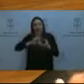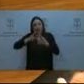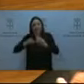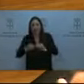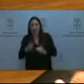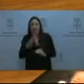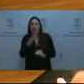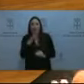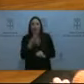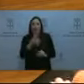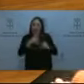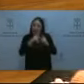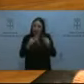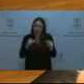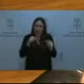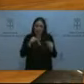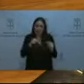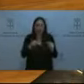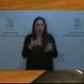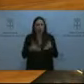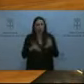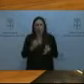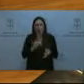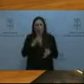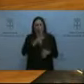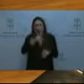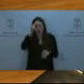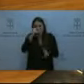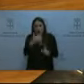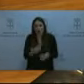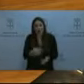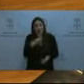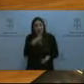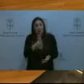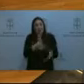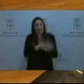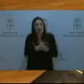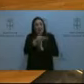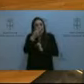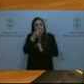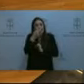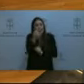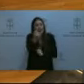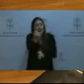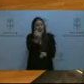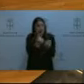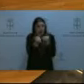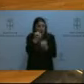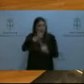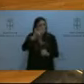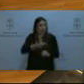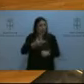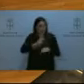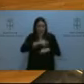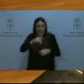Eso, Asturias no se merece esto, no se merece esta falta de respeto, porque son intereses económicos muy importantes de nuestra